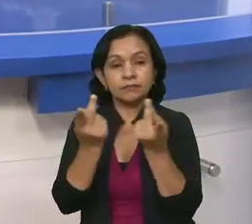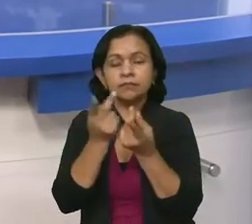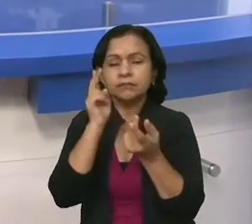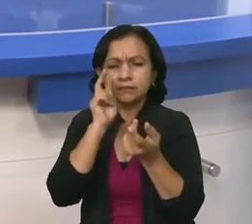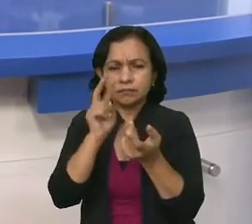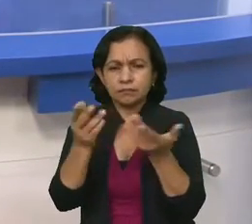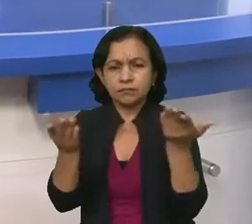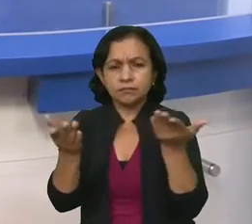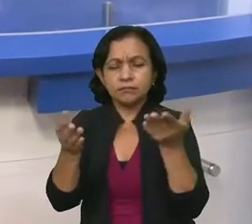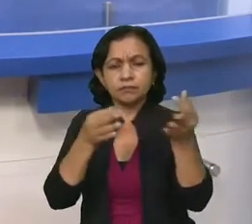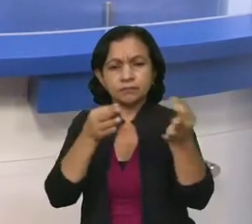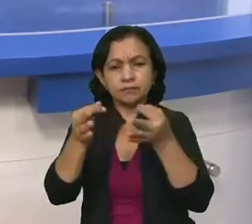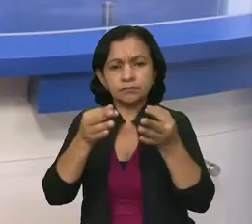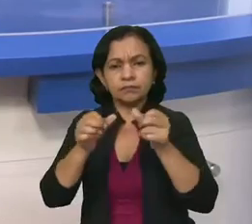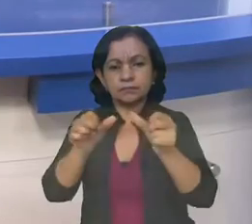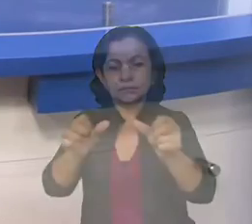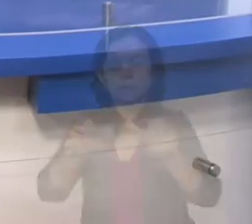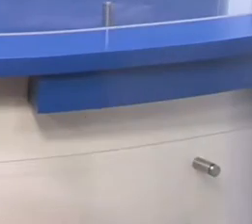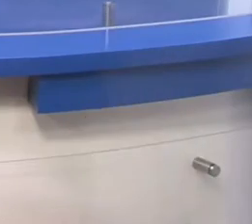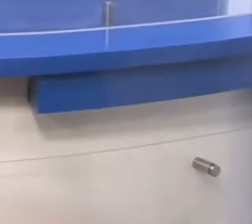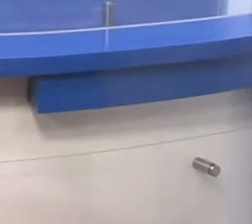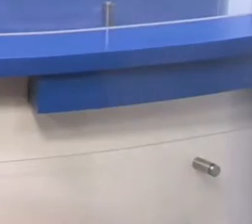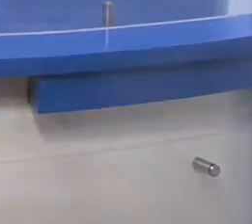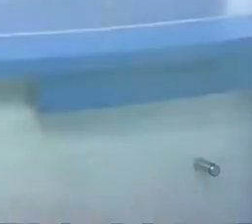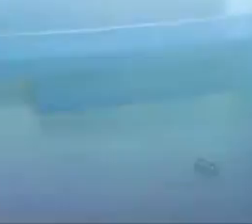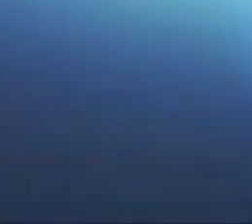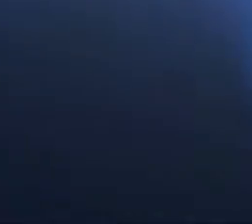Veamos más detalles a continuación.